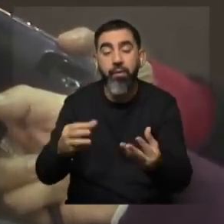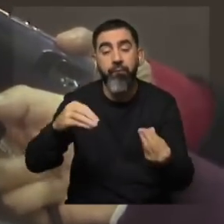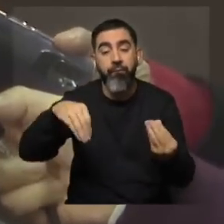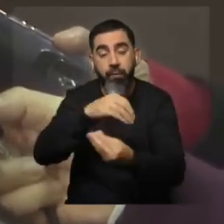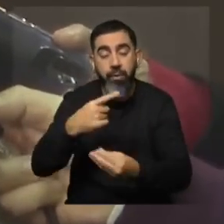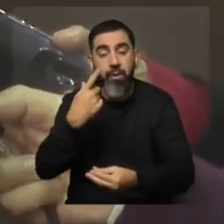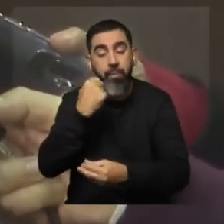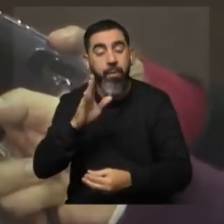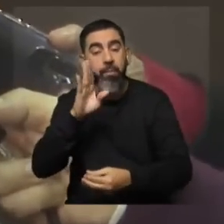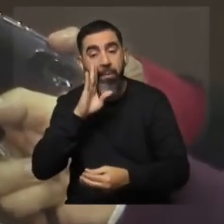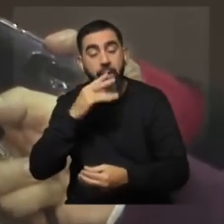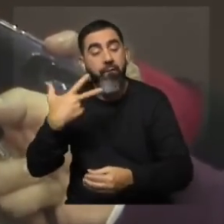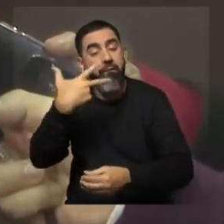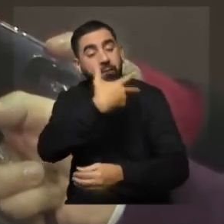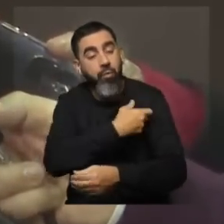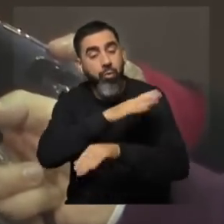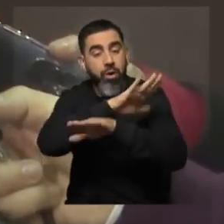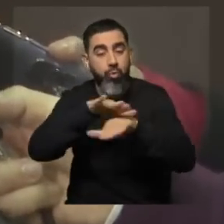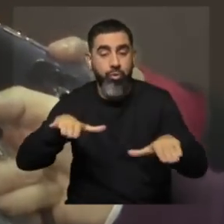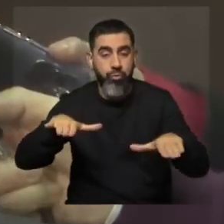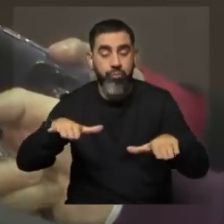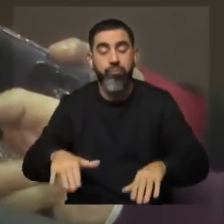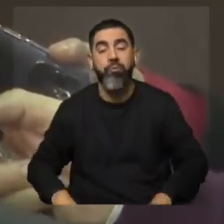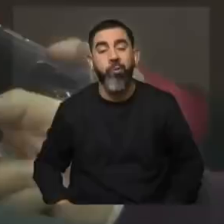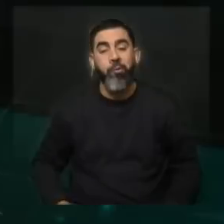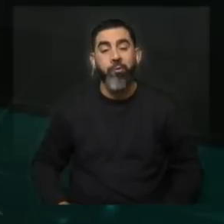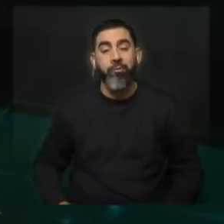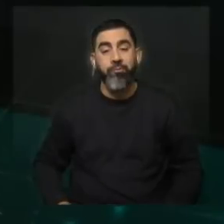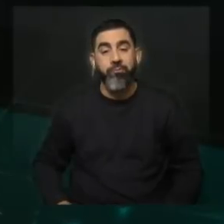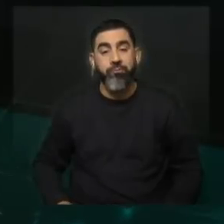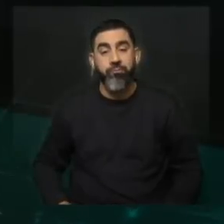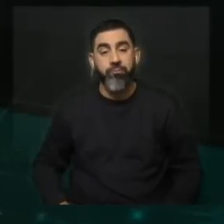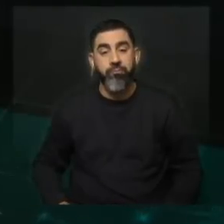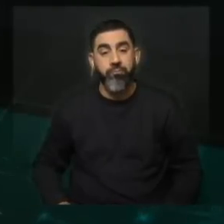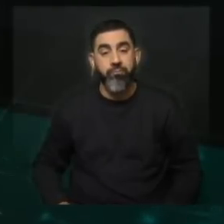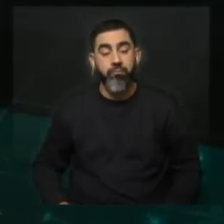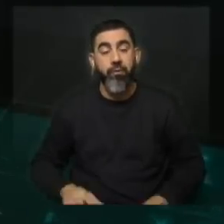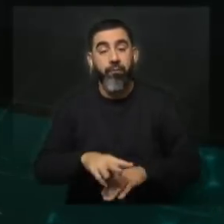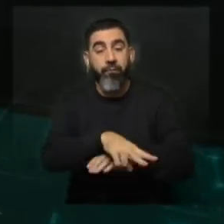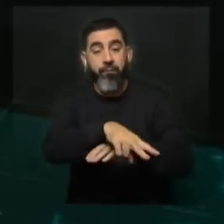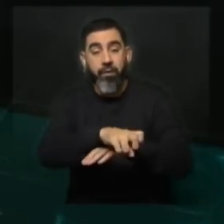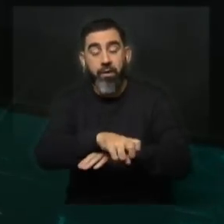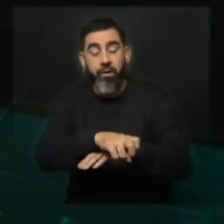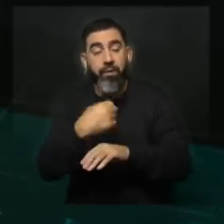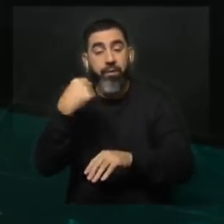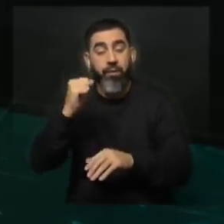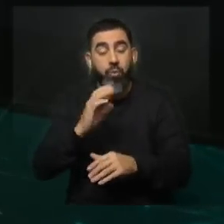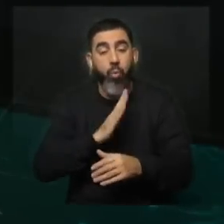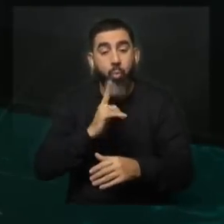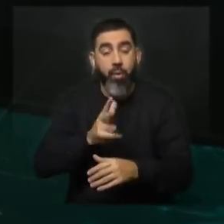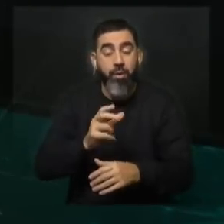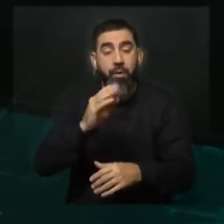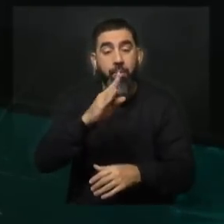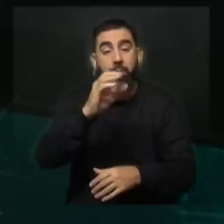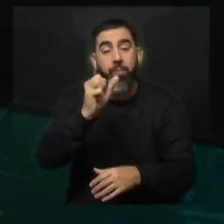los padres y a todos el vacunarse contra la gripe el fiscal especializado en crímenes de lesa humanidad Ricardo